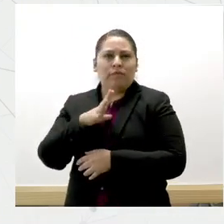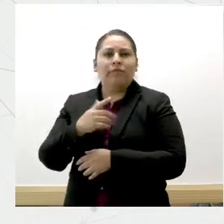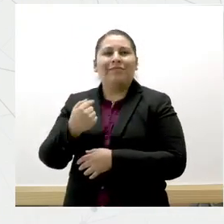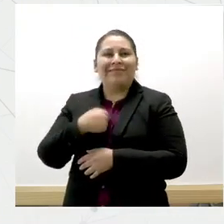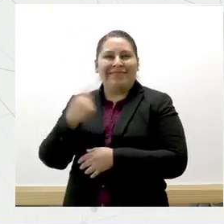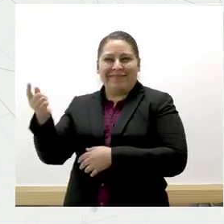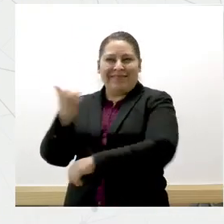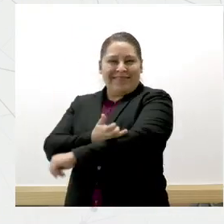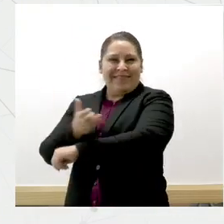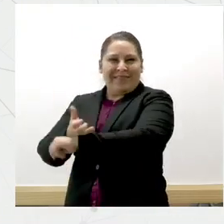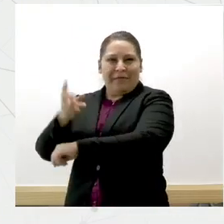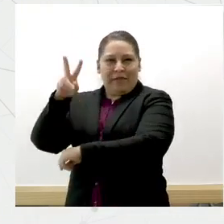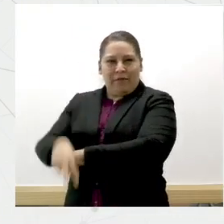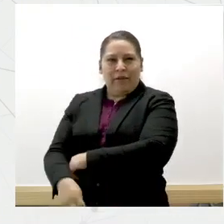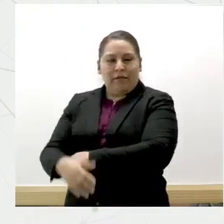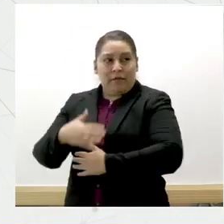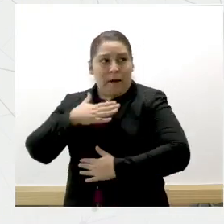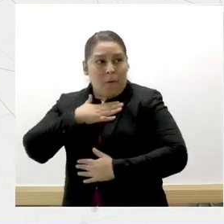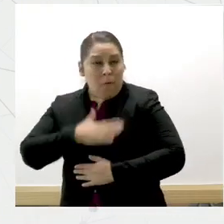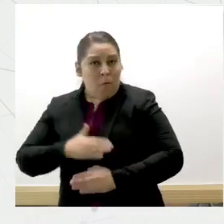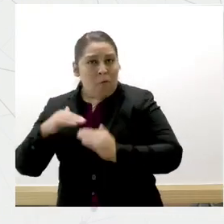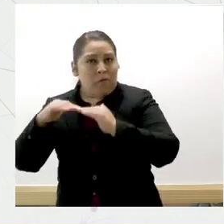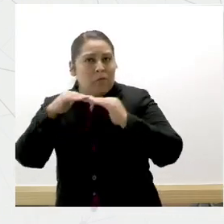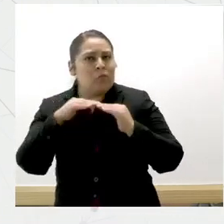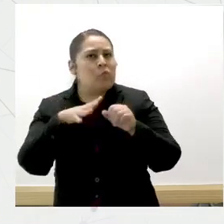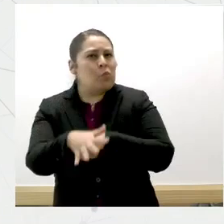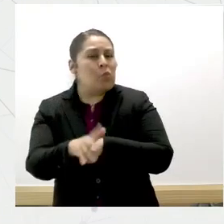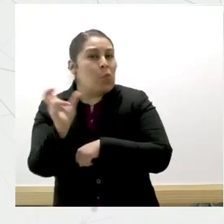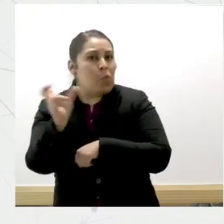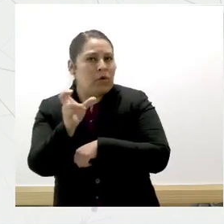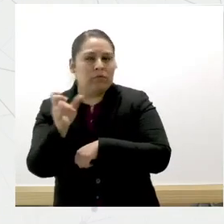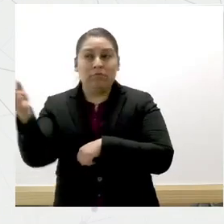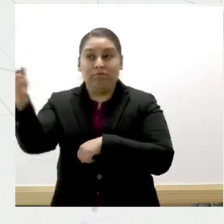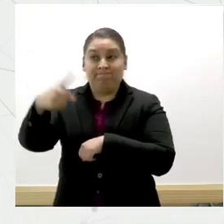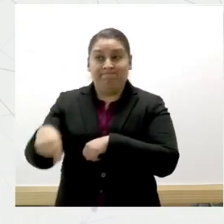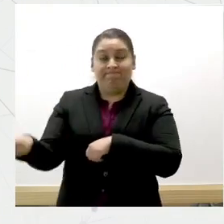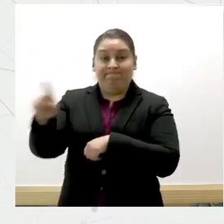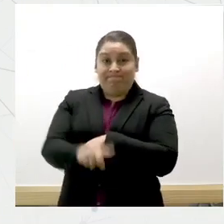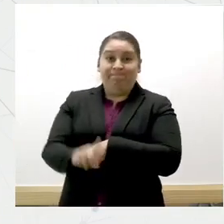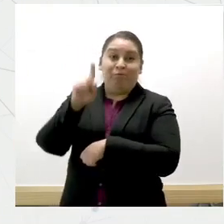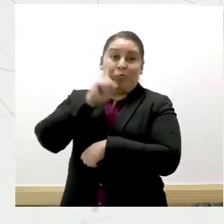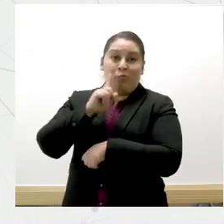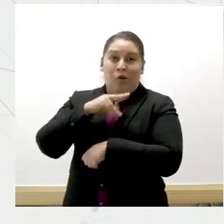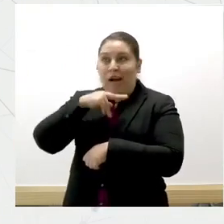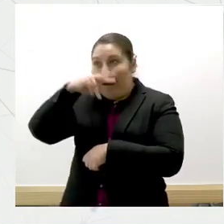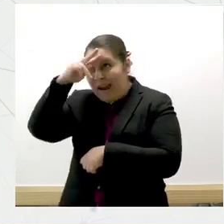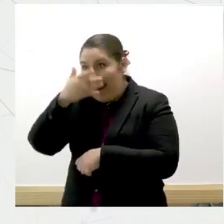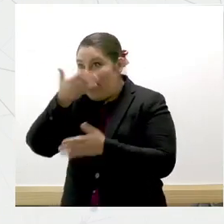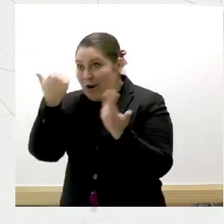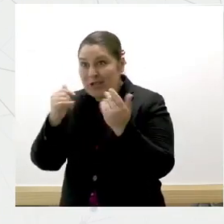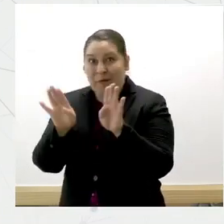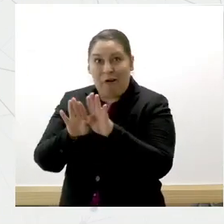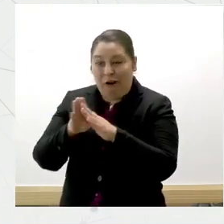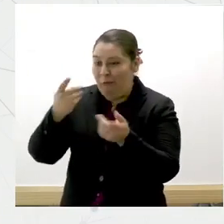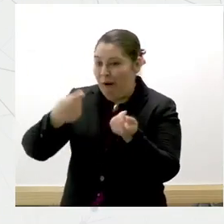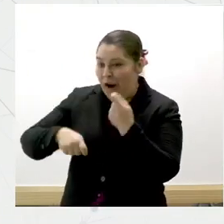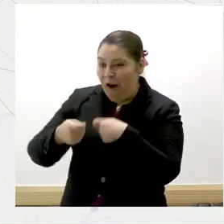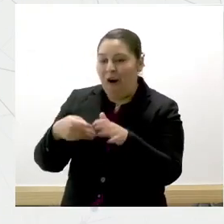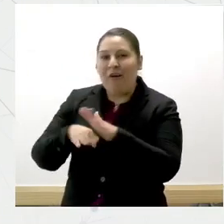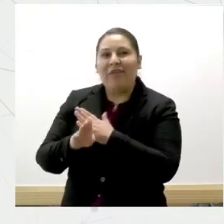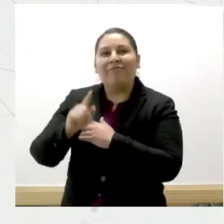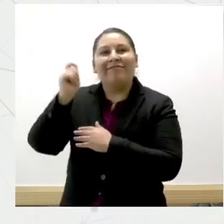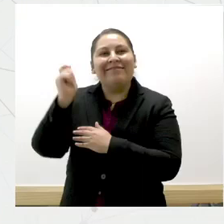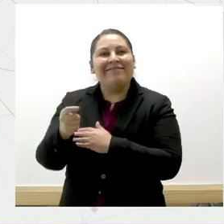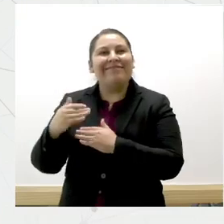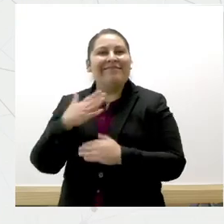la verdadera igualdad se logrará el día que las mujeres incompetentes lleguen a puestos de poder. Que esa será la igualdad de verdad, ¿no? Porque